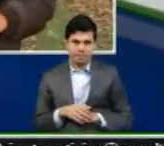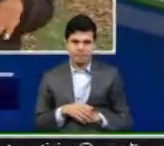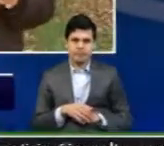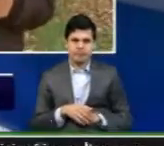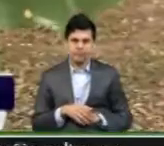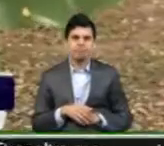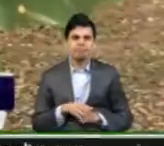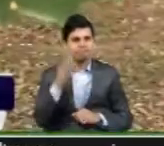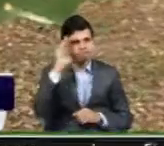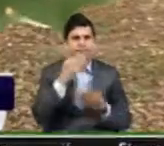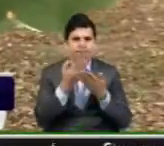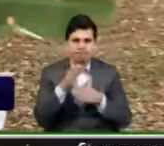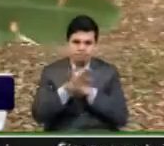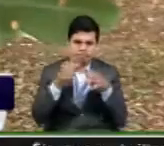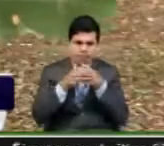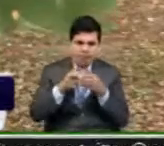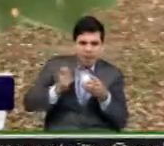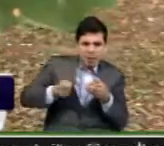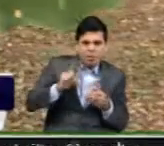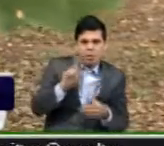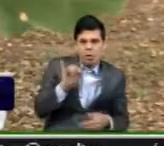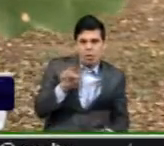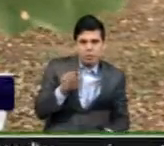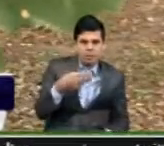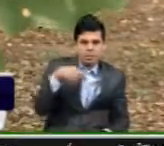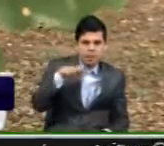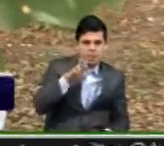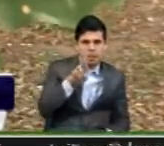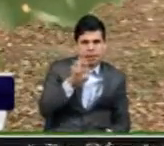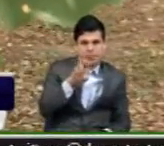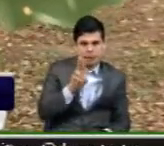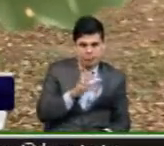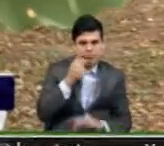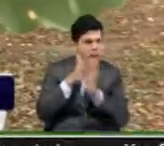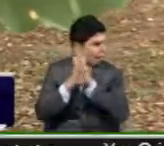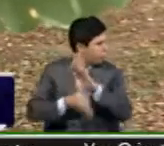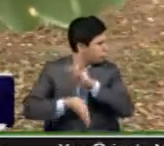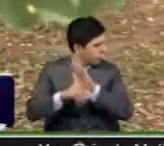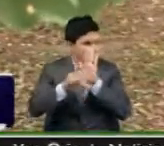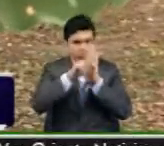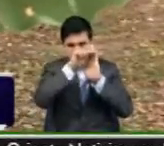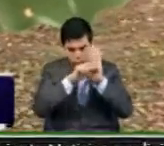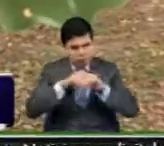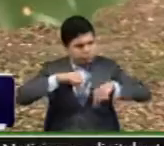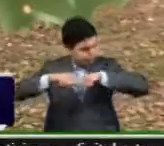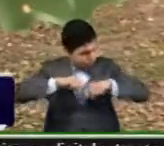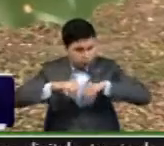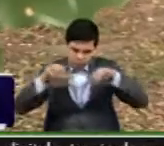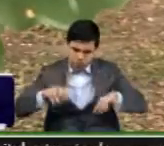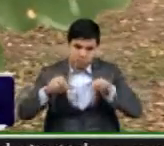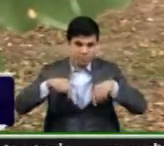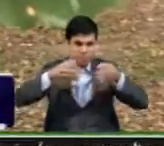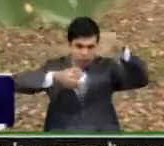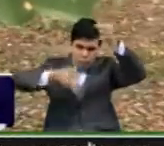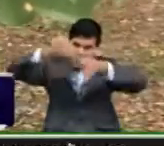tardes y la firma de abogados luis carlos pérez asegura que continuarán con las acciones legales luego de conocer que el tribunal administrativo de santander